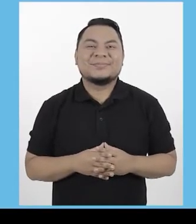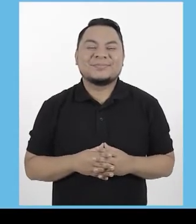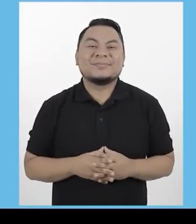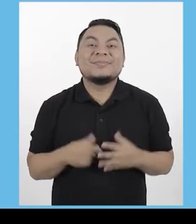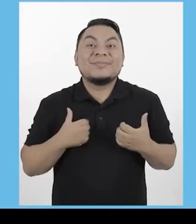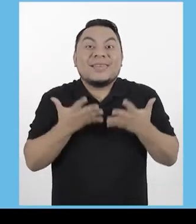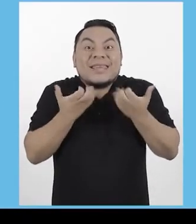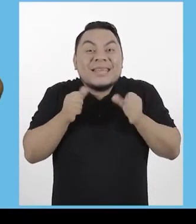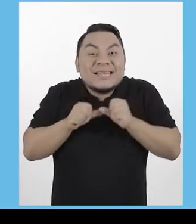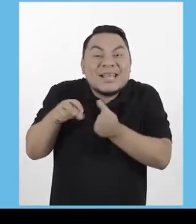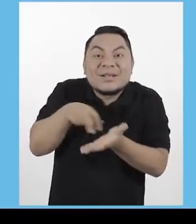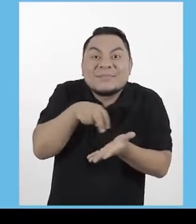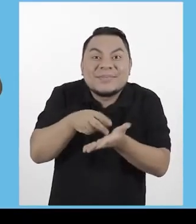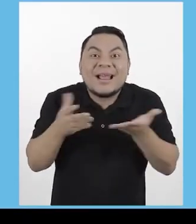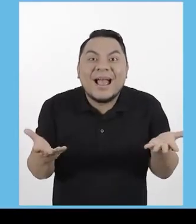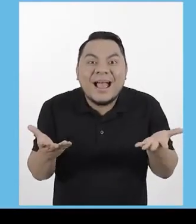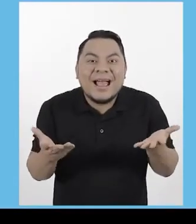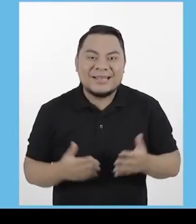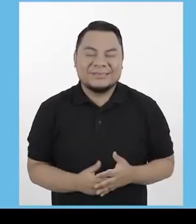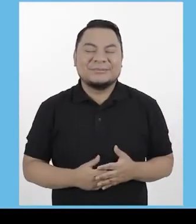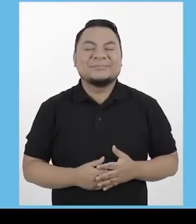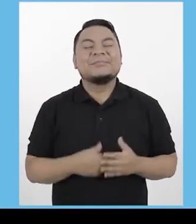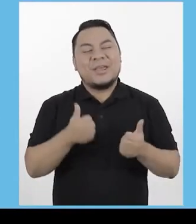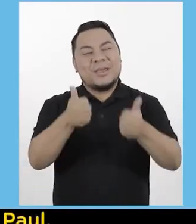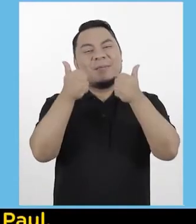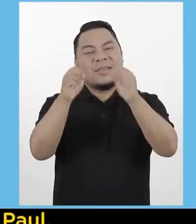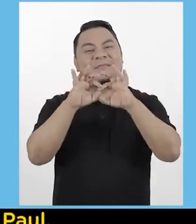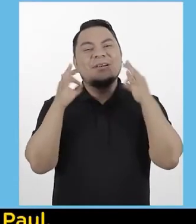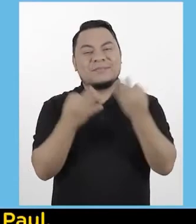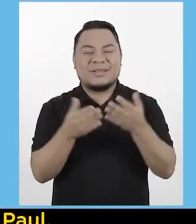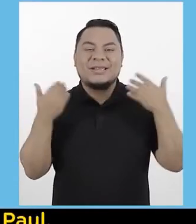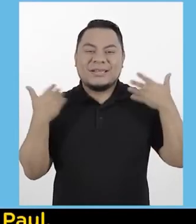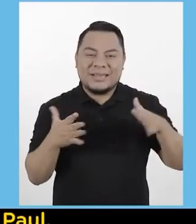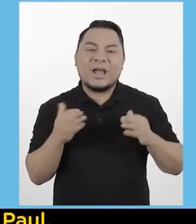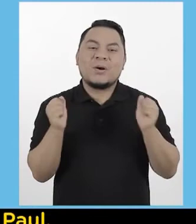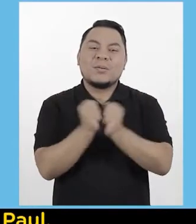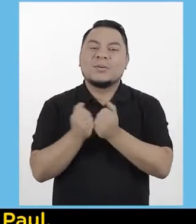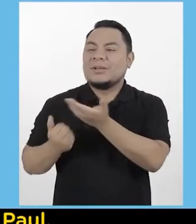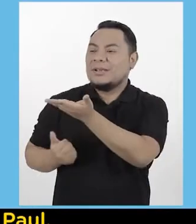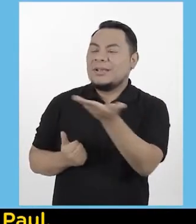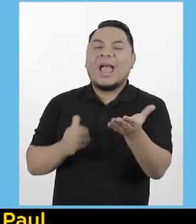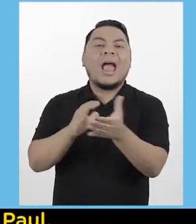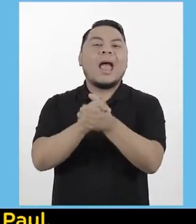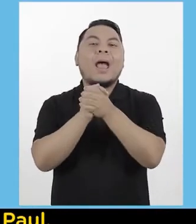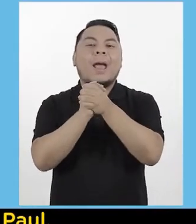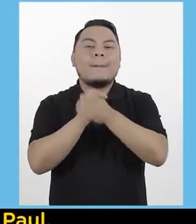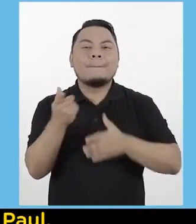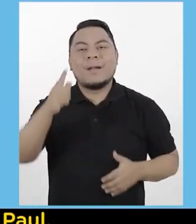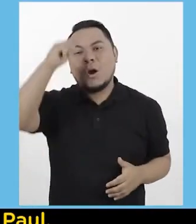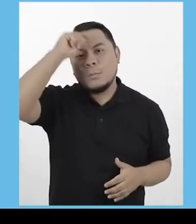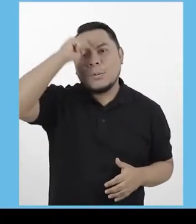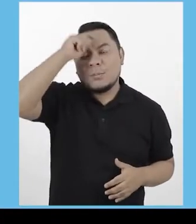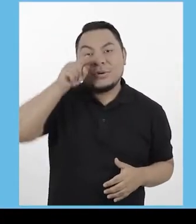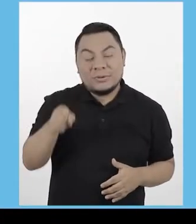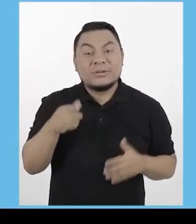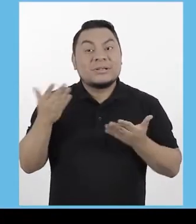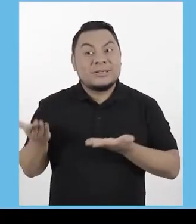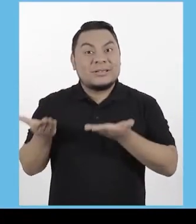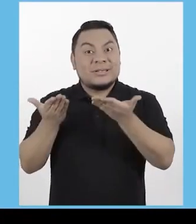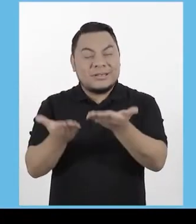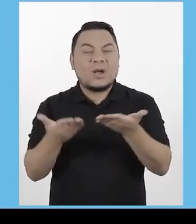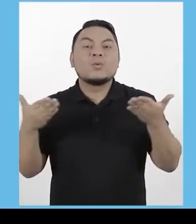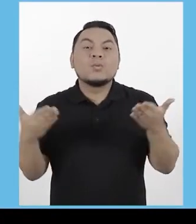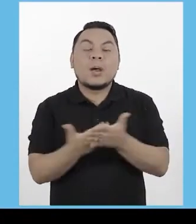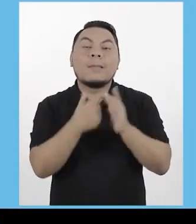sonidos. ¡Quiero seguir bailando! Bien, familias, ya está con nosotros nuestro amigo Paul, quien nos